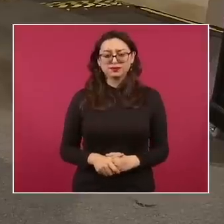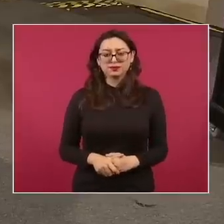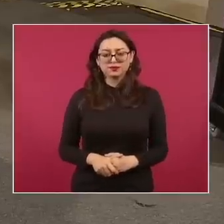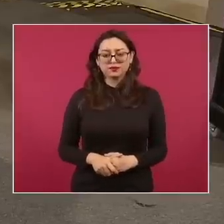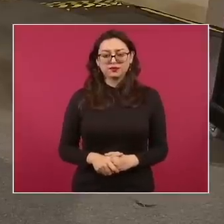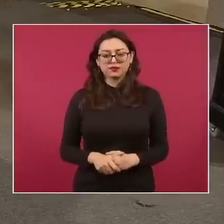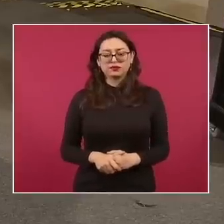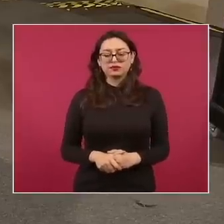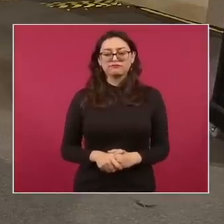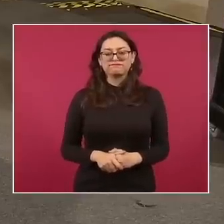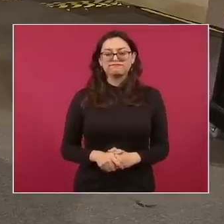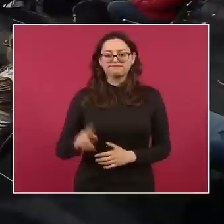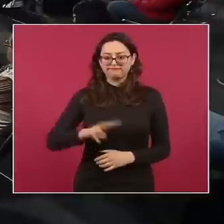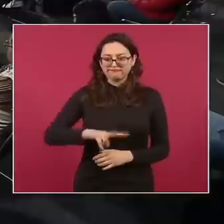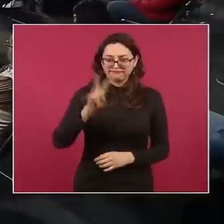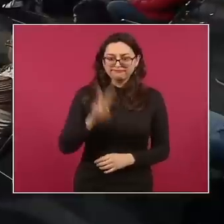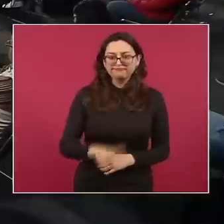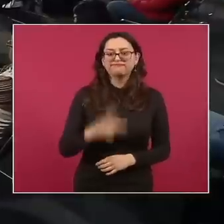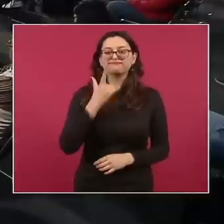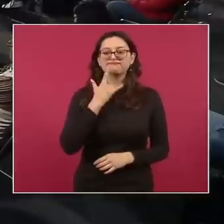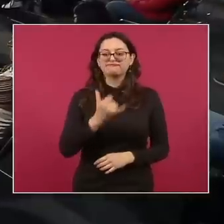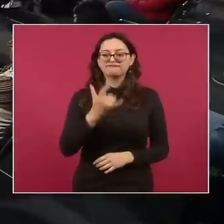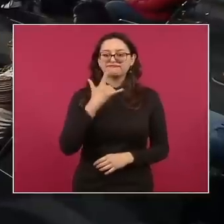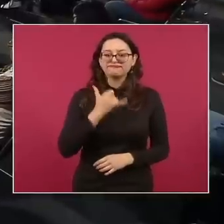Con convicciones